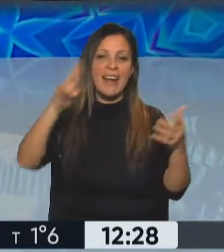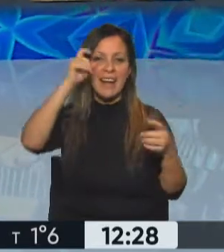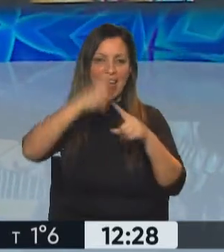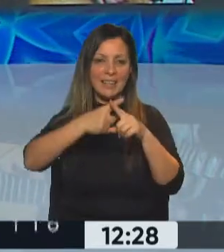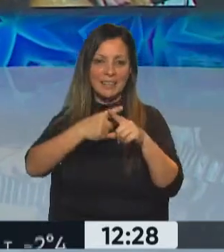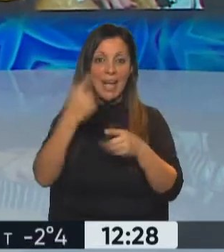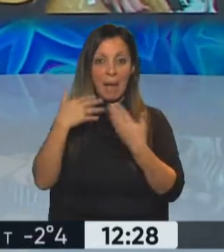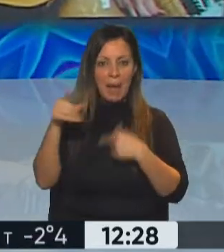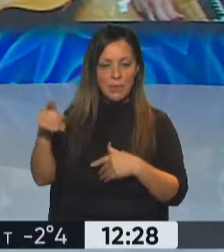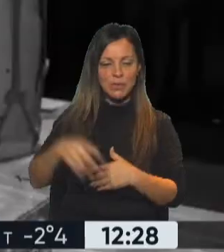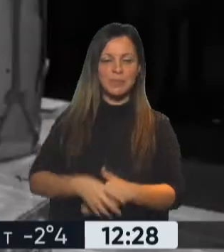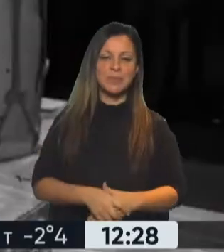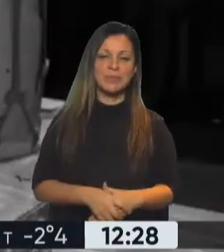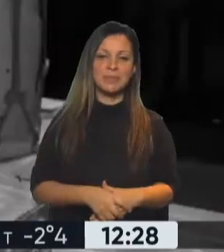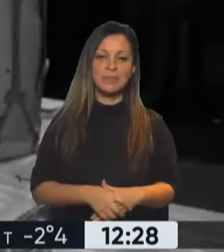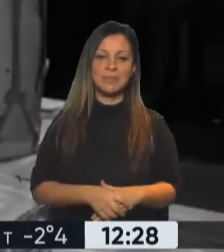perfecto. Hablamos con Kevin.